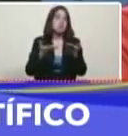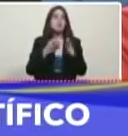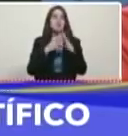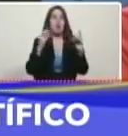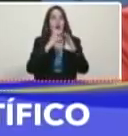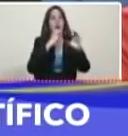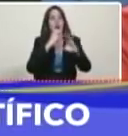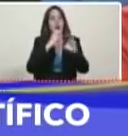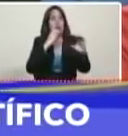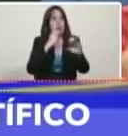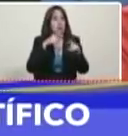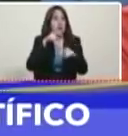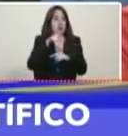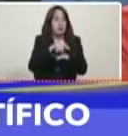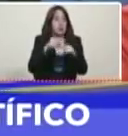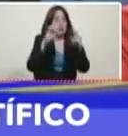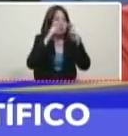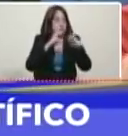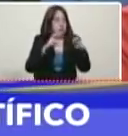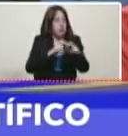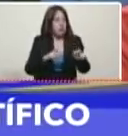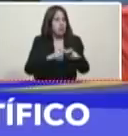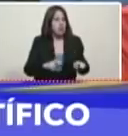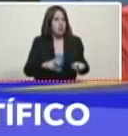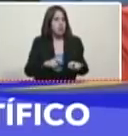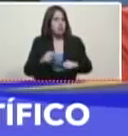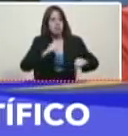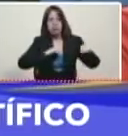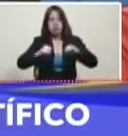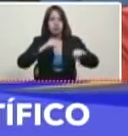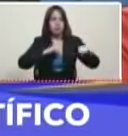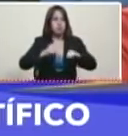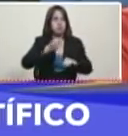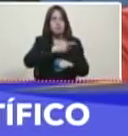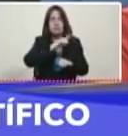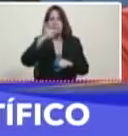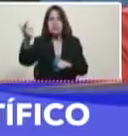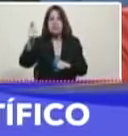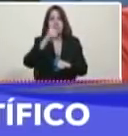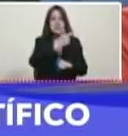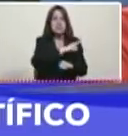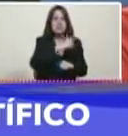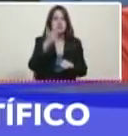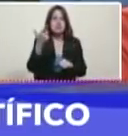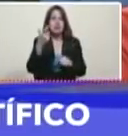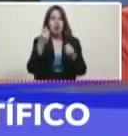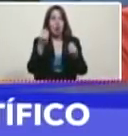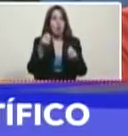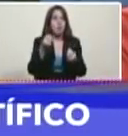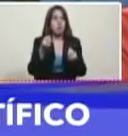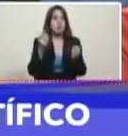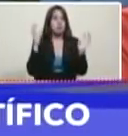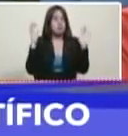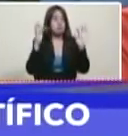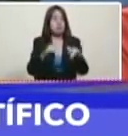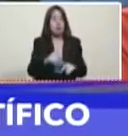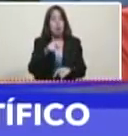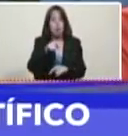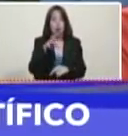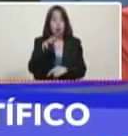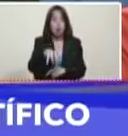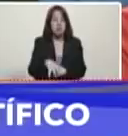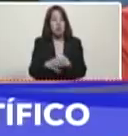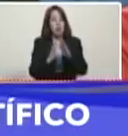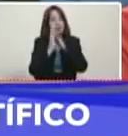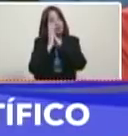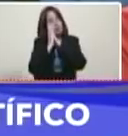ha sido producto de investigación de la movilidad en Miranda. Como usted sabe, Miranda es el estado de mayor movilidad, es un estado dormitorio.